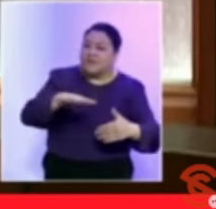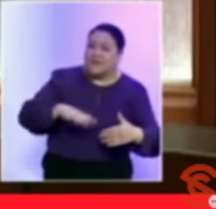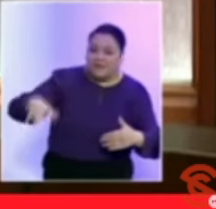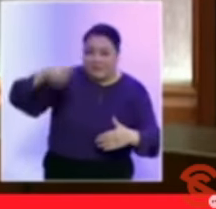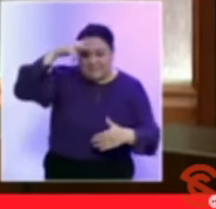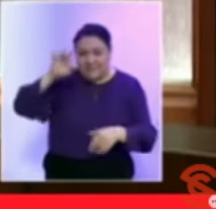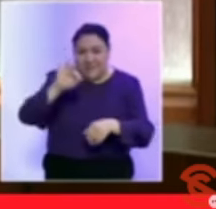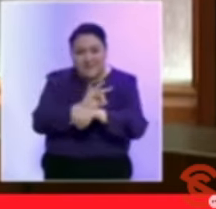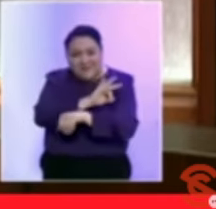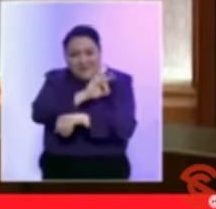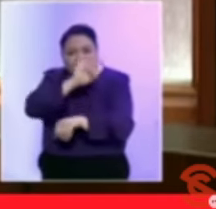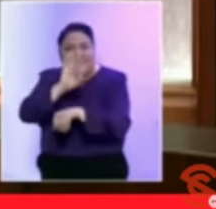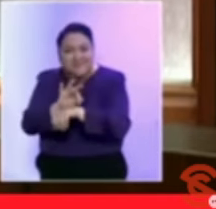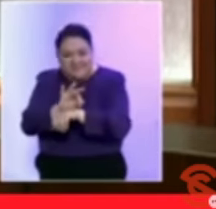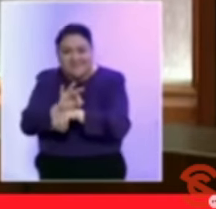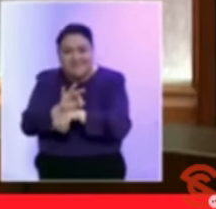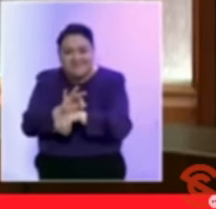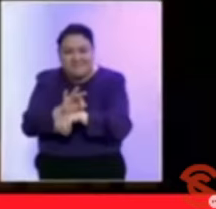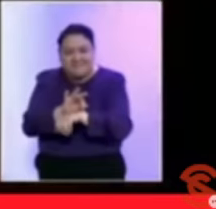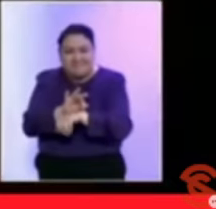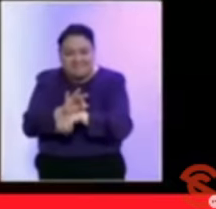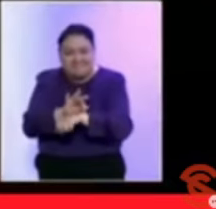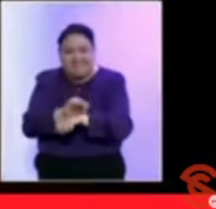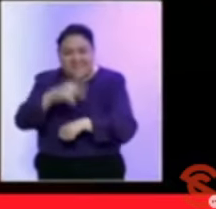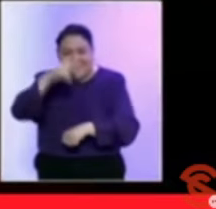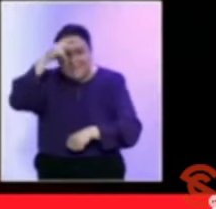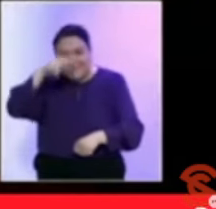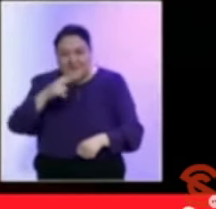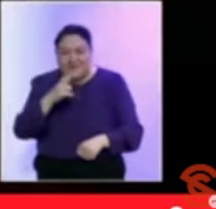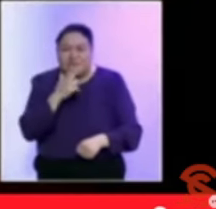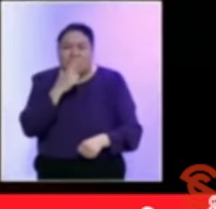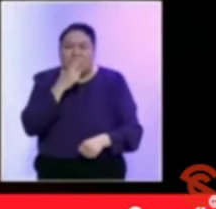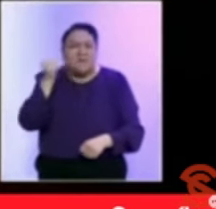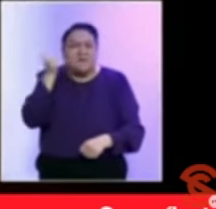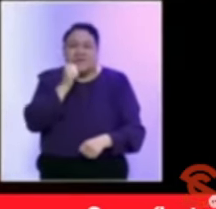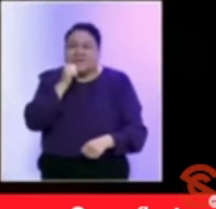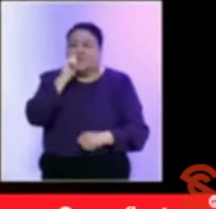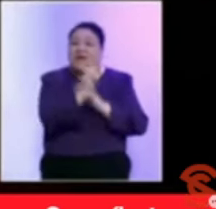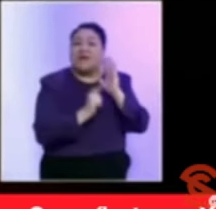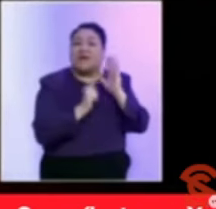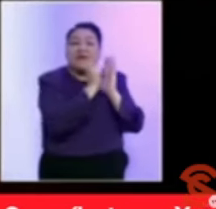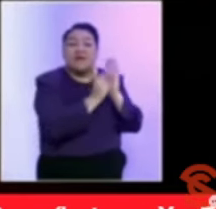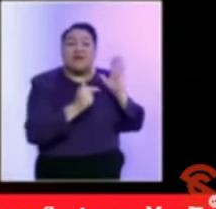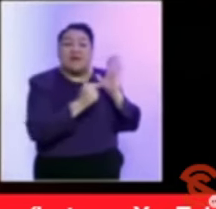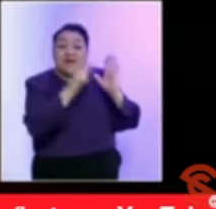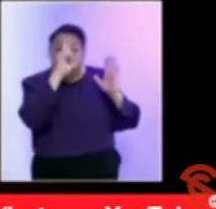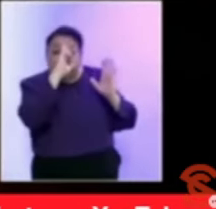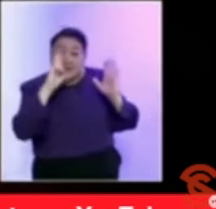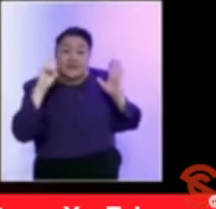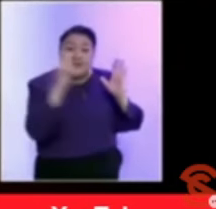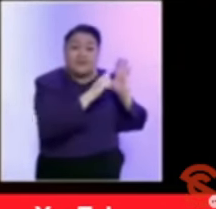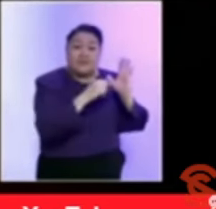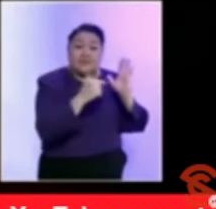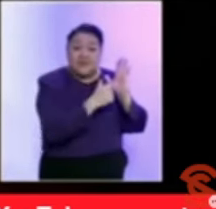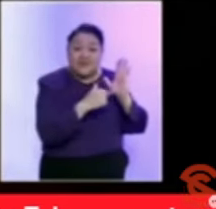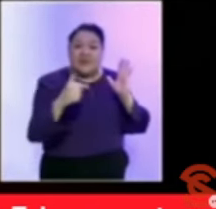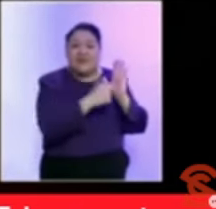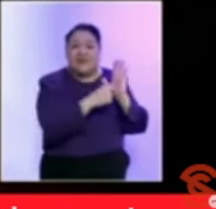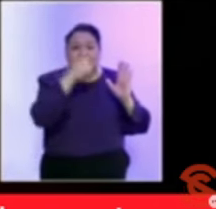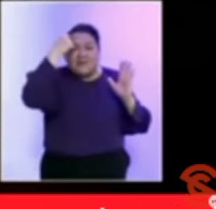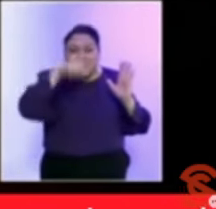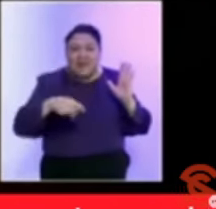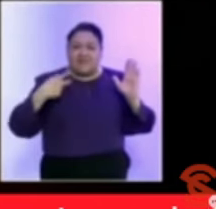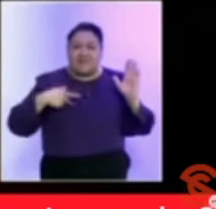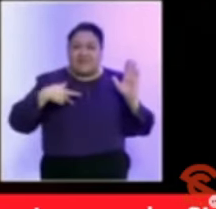nuestra amada nación cimentando el estado de derecho que garantice plenamente las